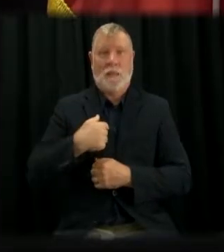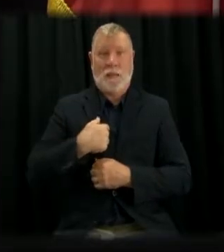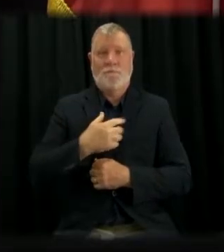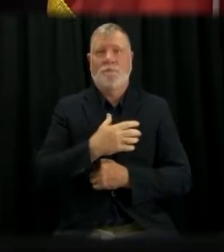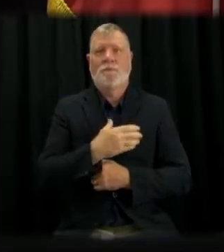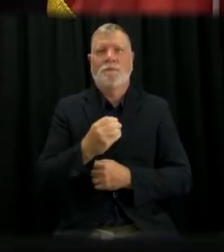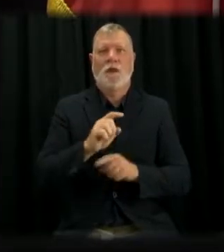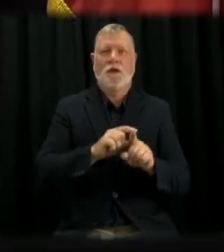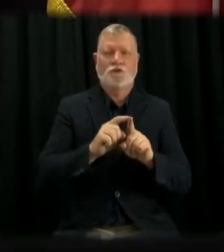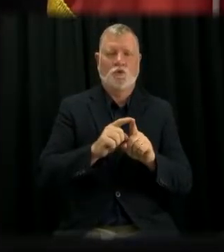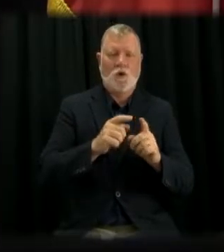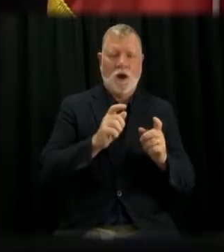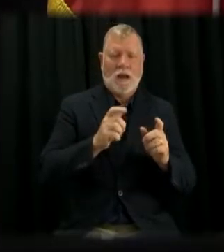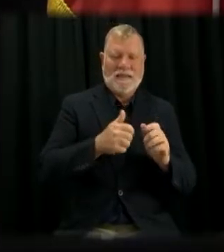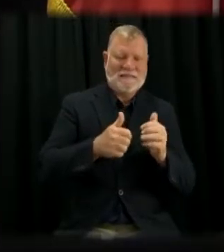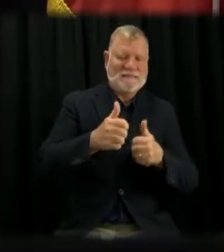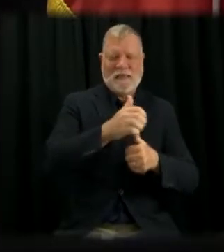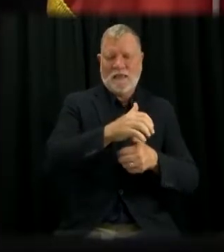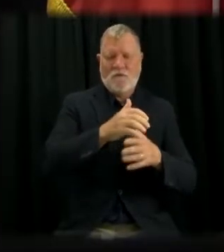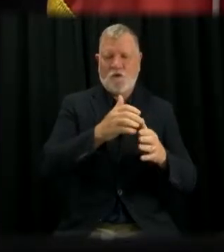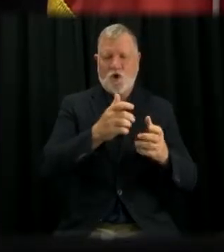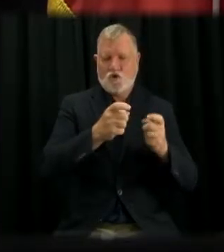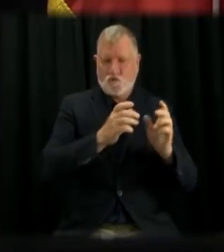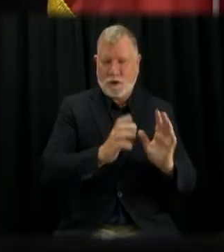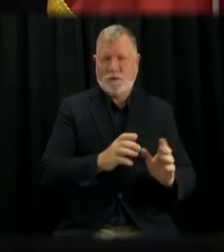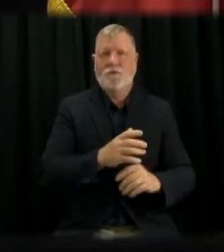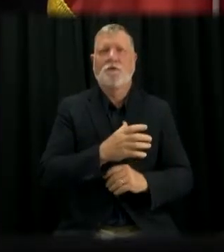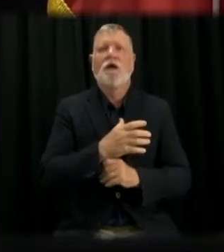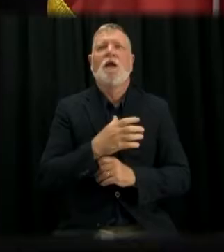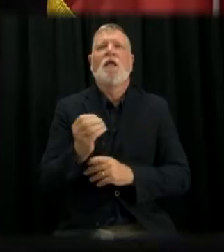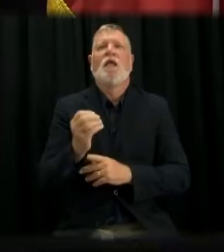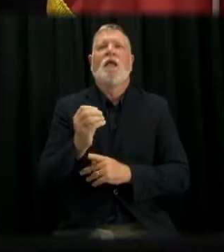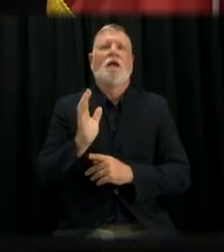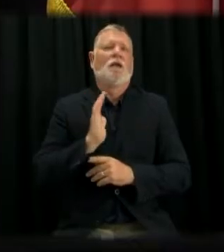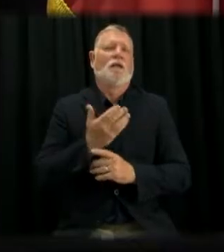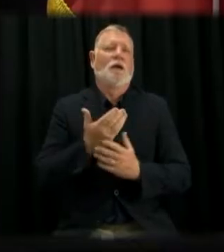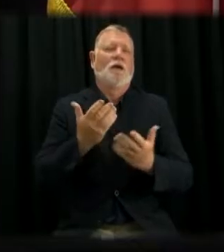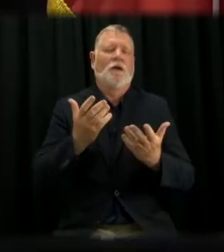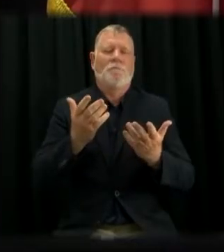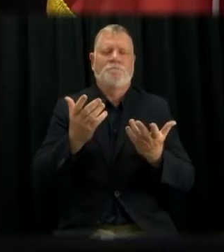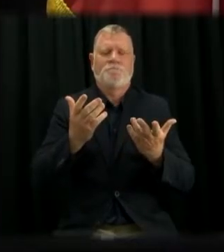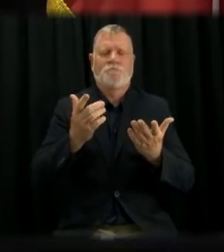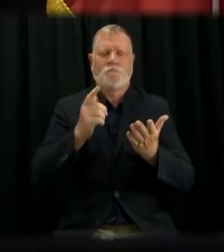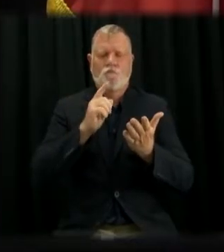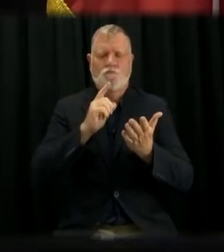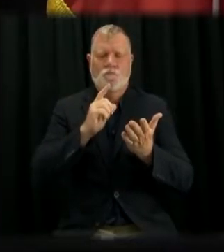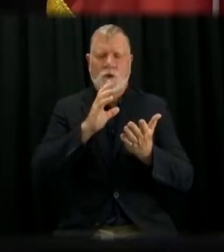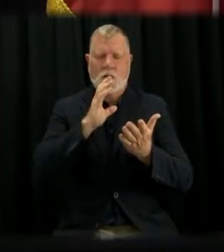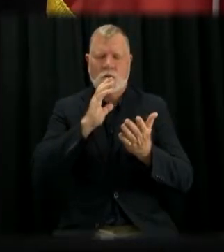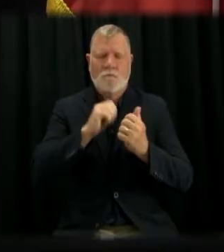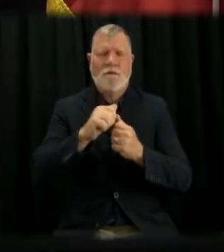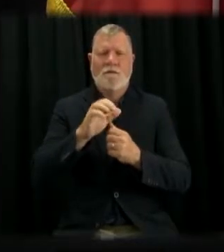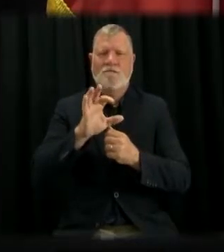la declaración inicial del director ejecutivo, comentarios de los oficiales del Estado Libre Asociado de Puerto